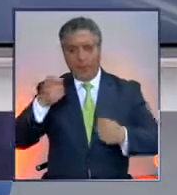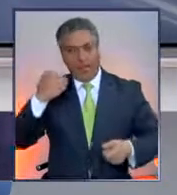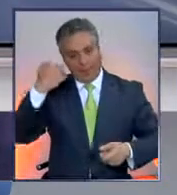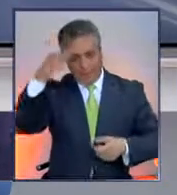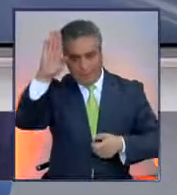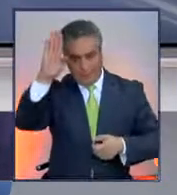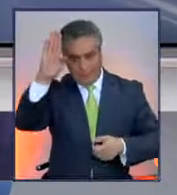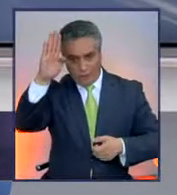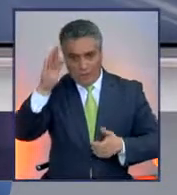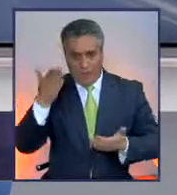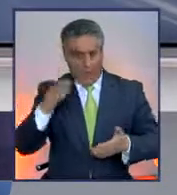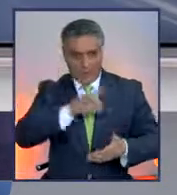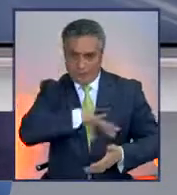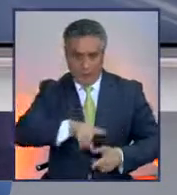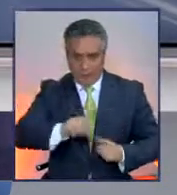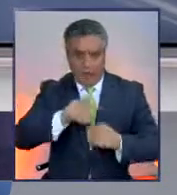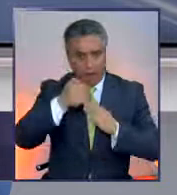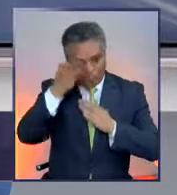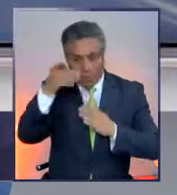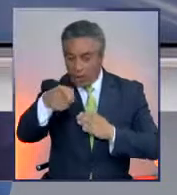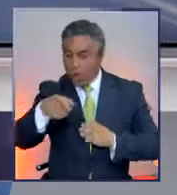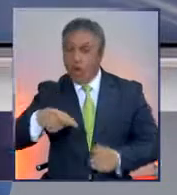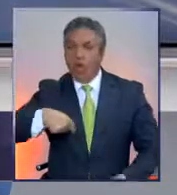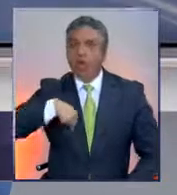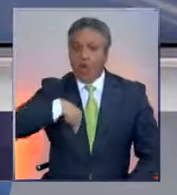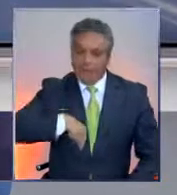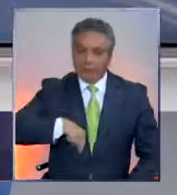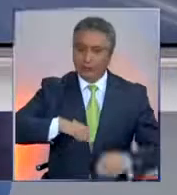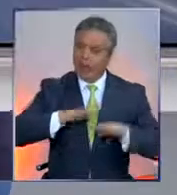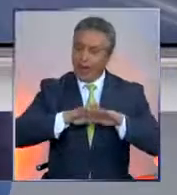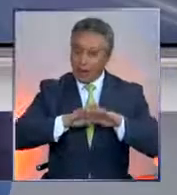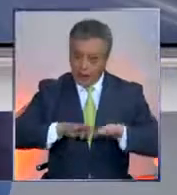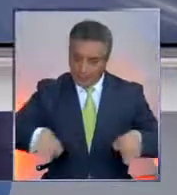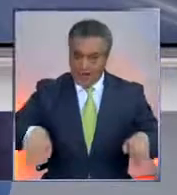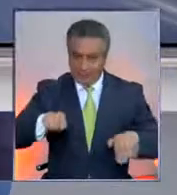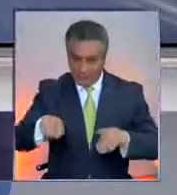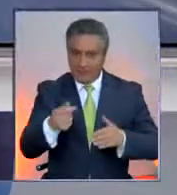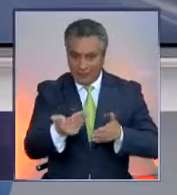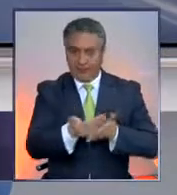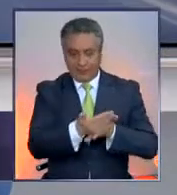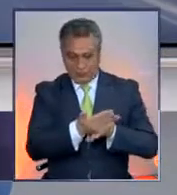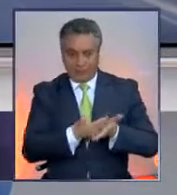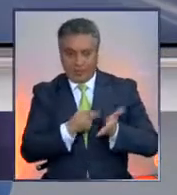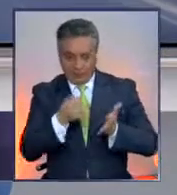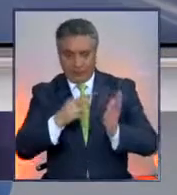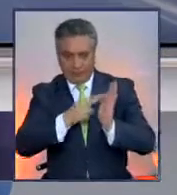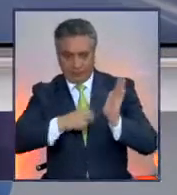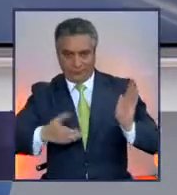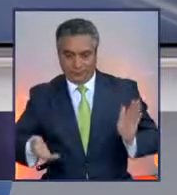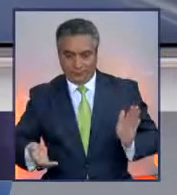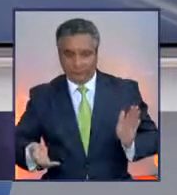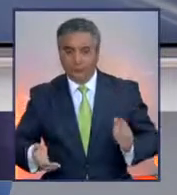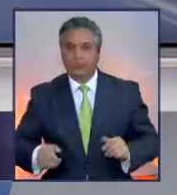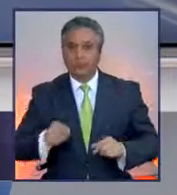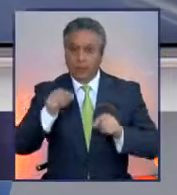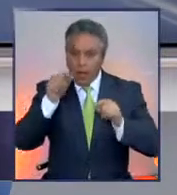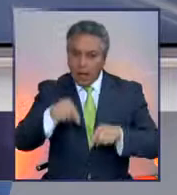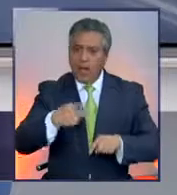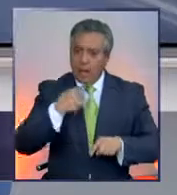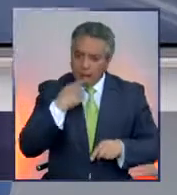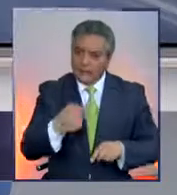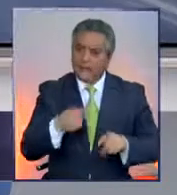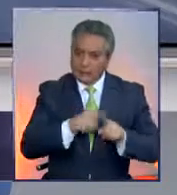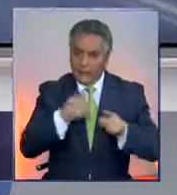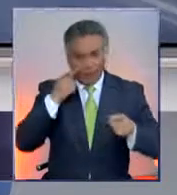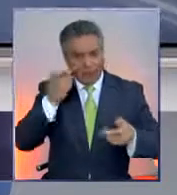Esta es una comisión distinta a la que se cobra directamente del sueldo. ¿Qué más se propone? Se habla de parámetros y de género. En este